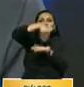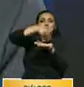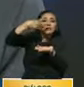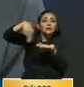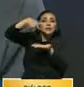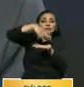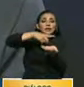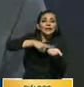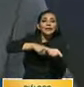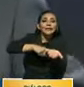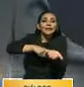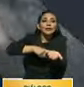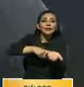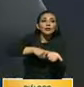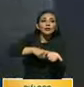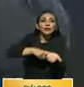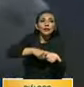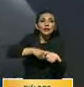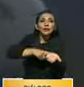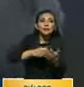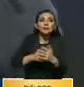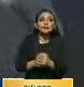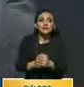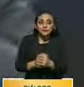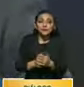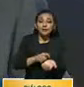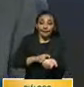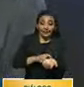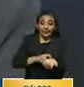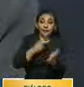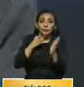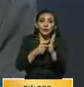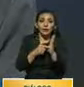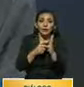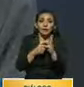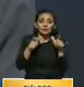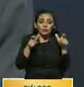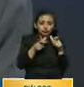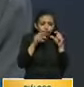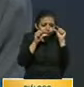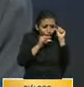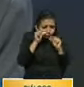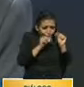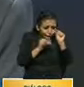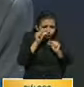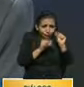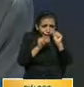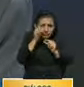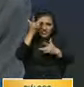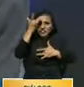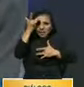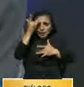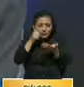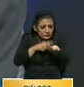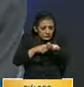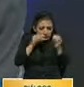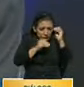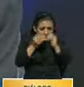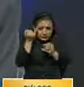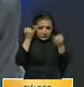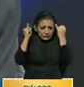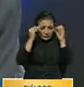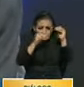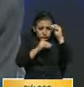de Genética, no un rótulo metido en un cuarto, para prevenir las enfermedades y para no gastar